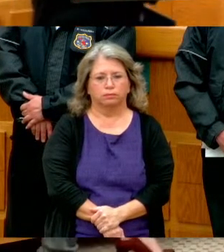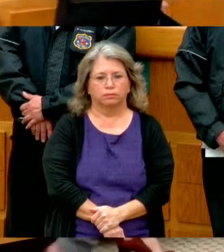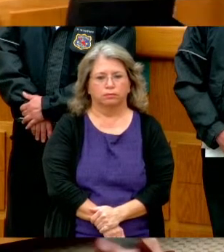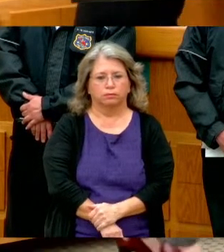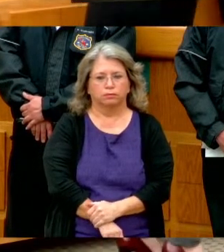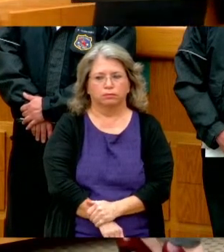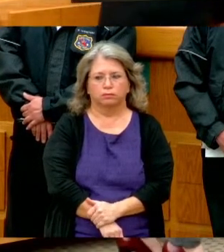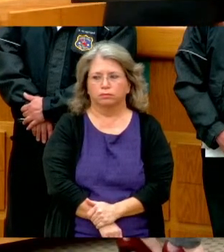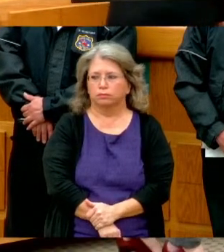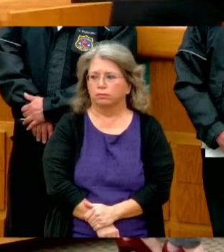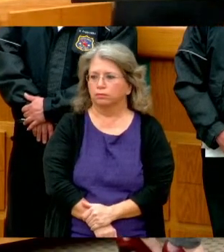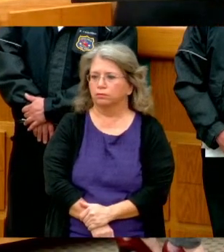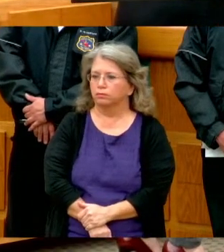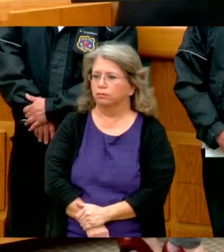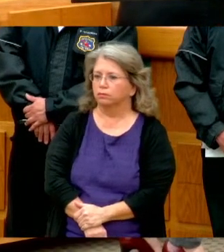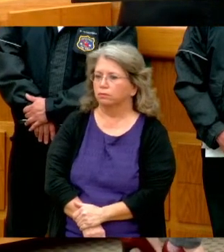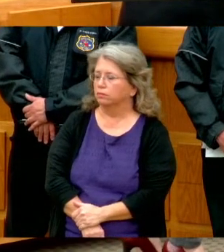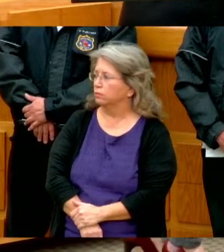consecuentemente.